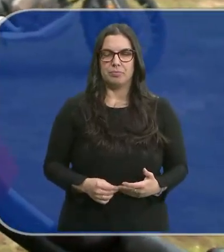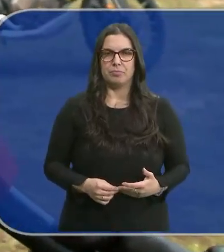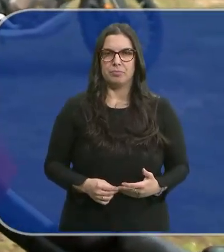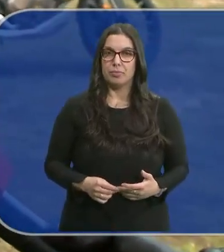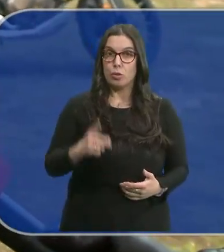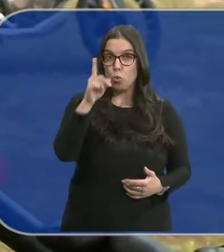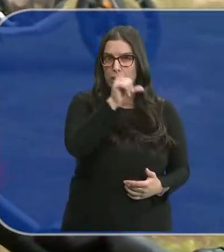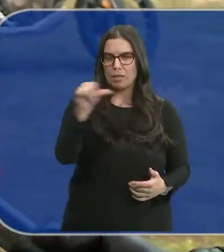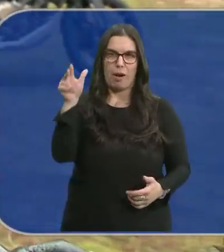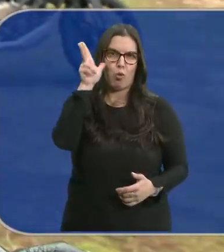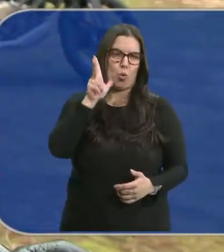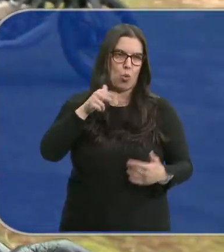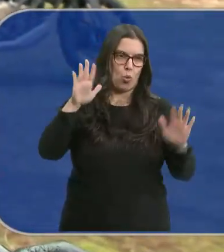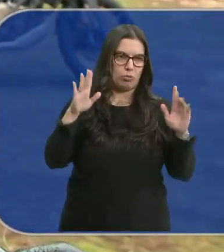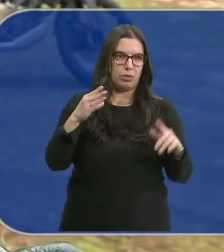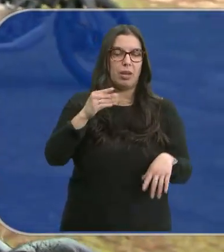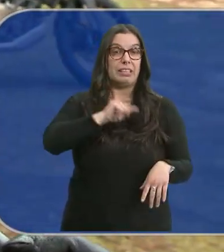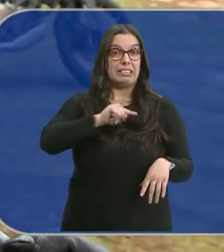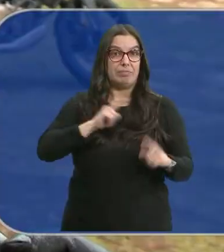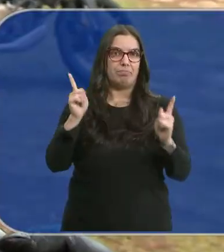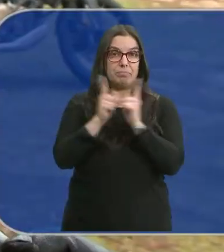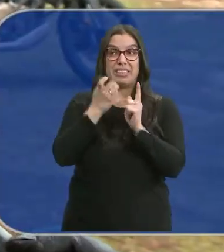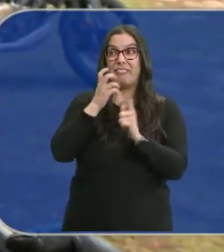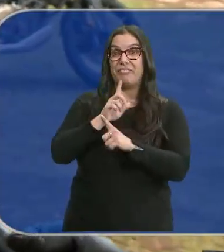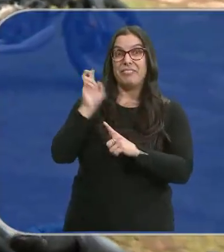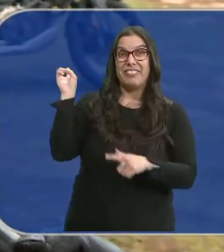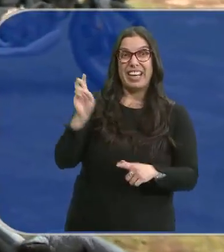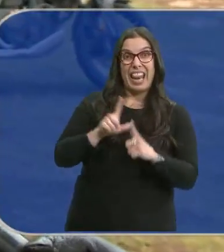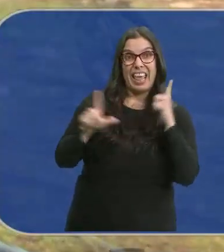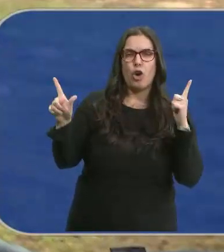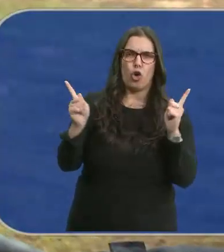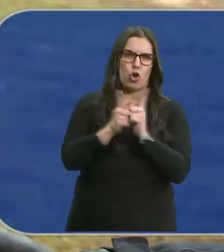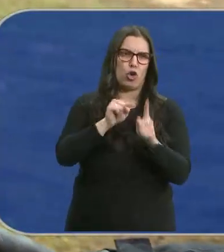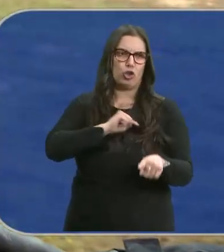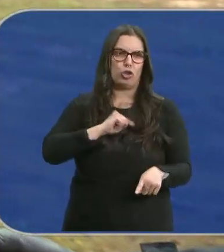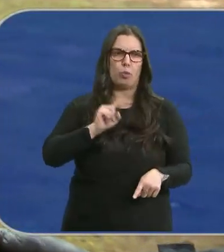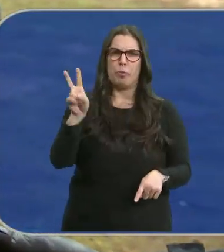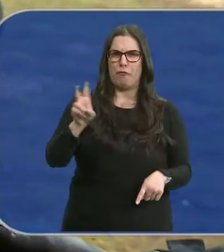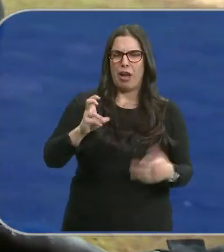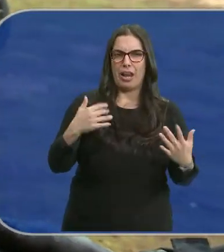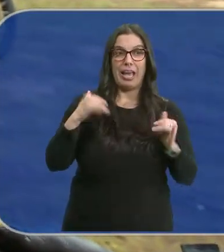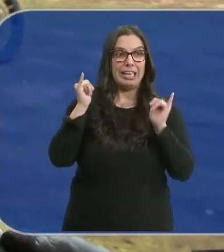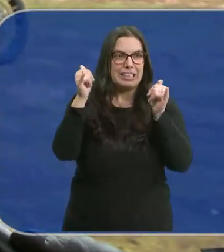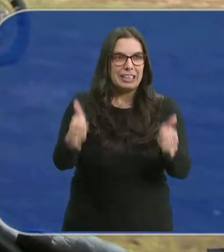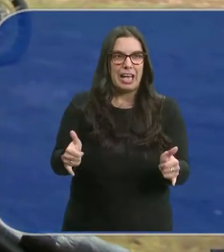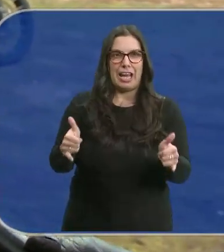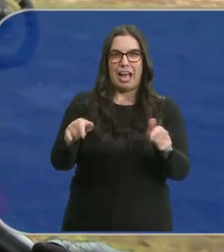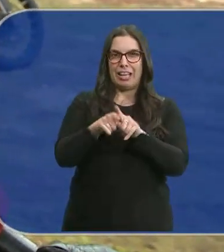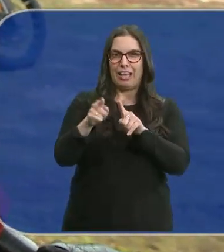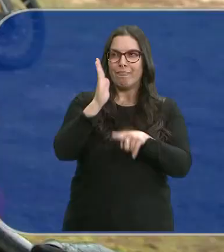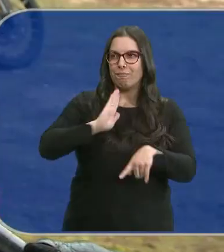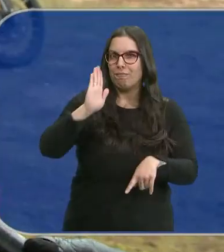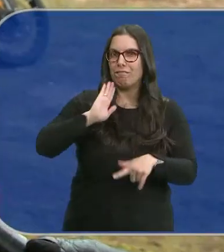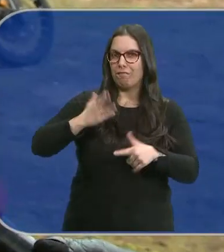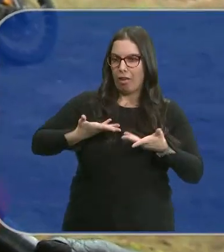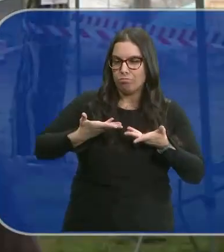Pero una semana ya sería un lujazo. Se nos hace corto, los que venimos de tan lejos se nos hace muy corto, pero merece la pena. Llegas aquí, te acogen con los brazos abiertos